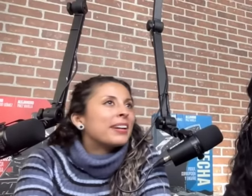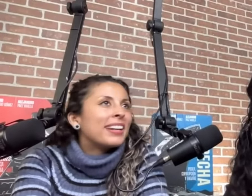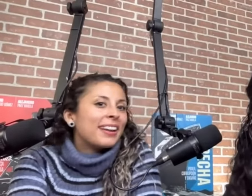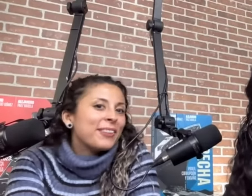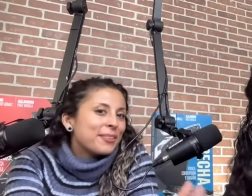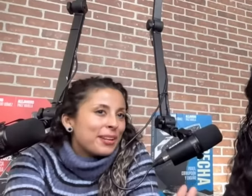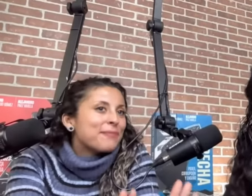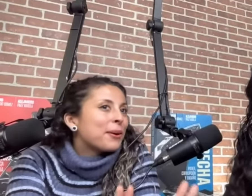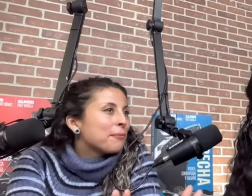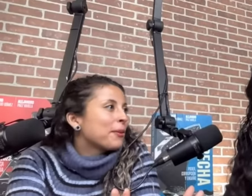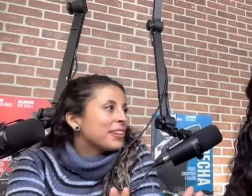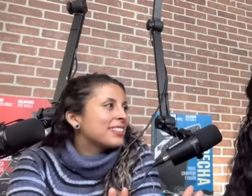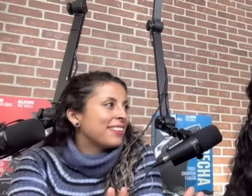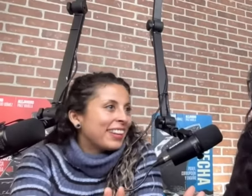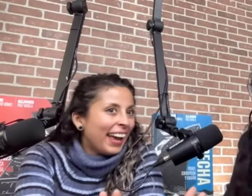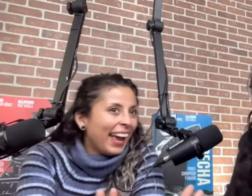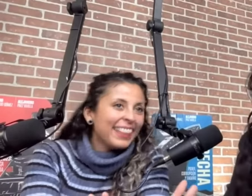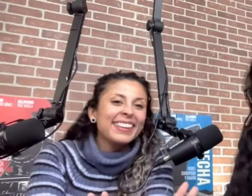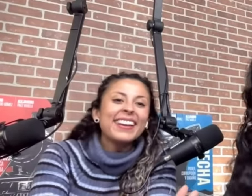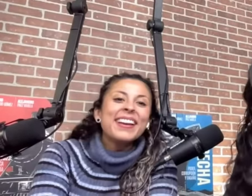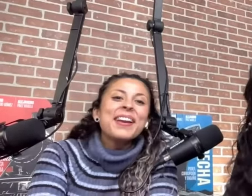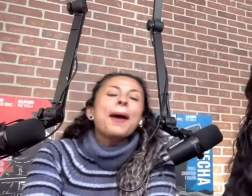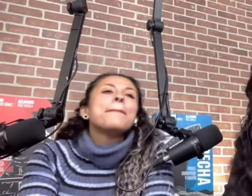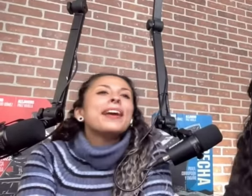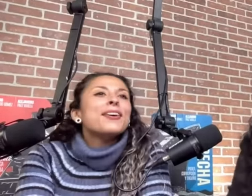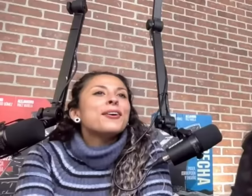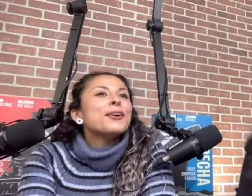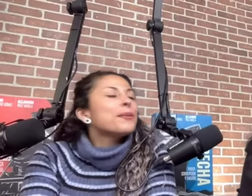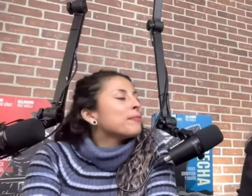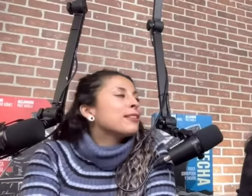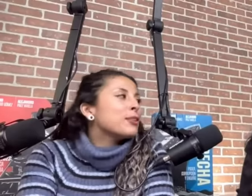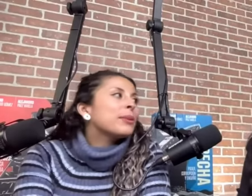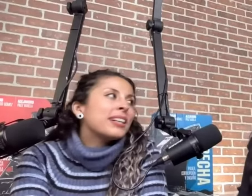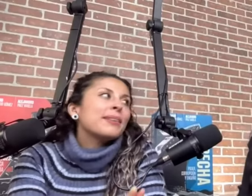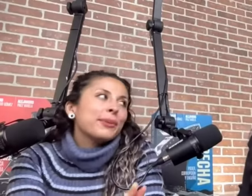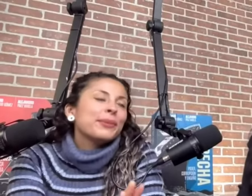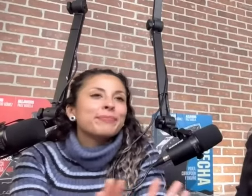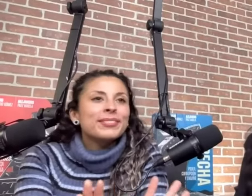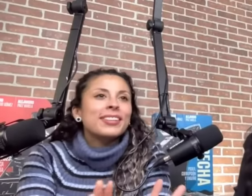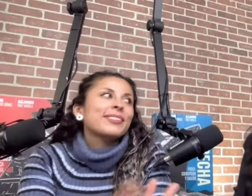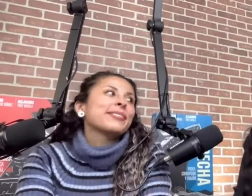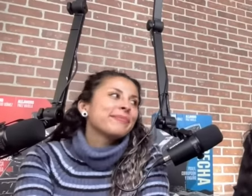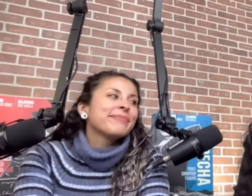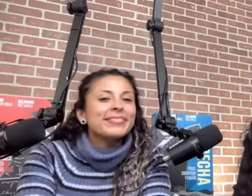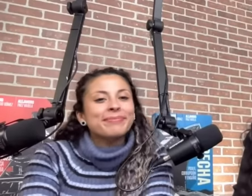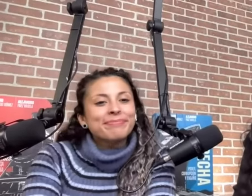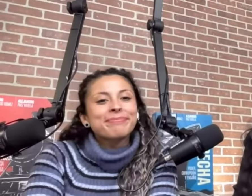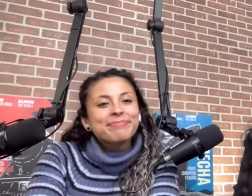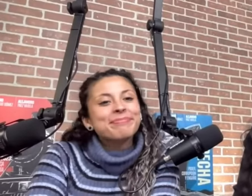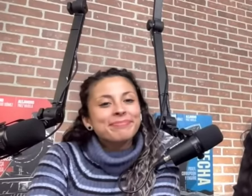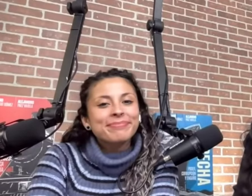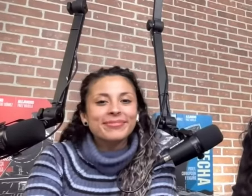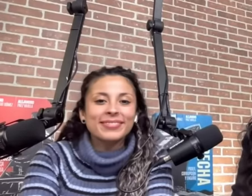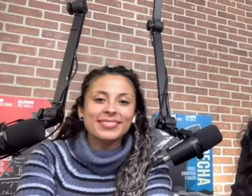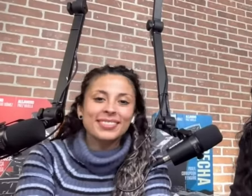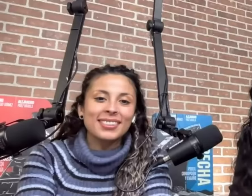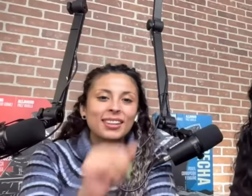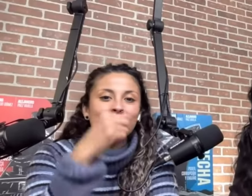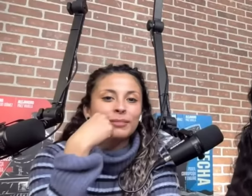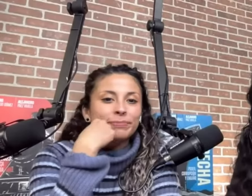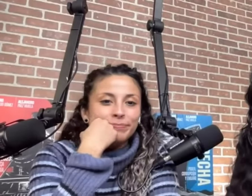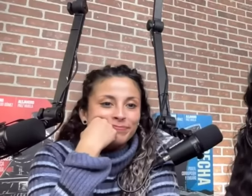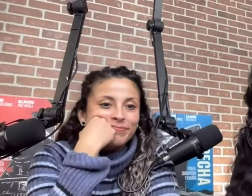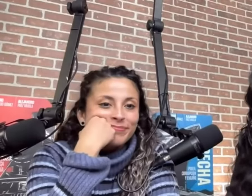no Nunca me imaginé abandonar mi home Office la verdad Pero ha sido buen cambio siento Sí pues